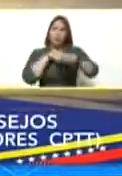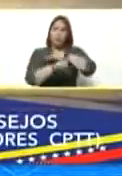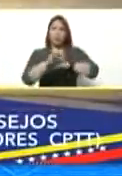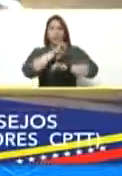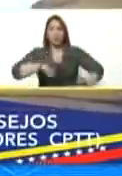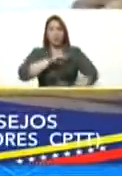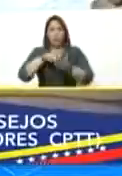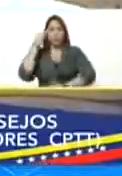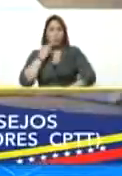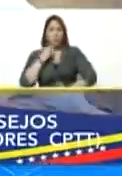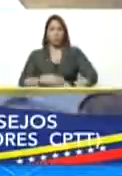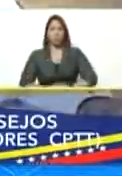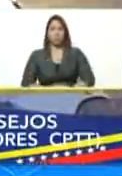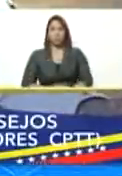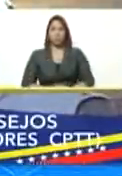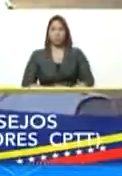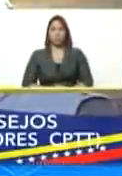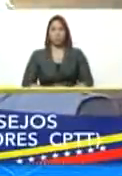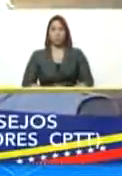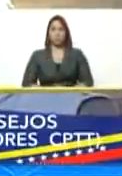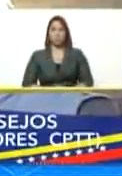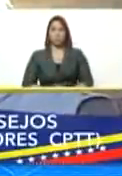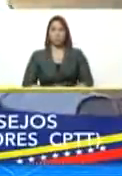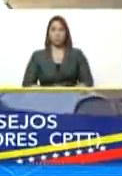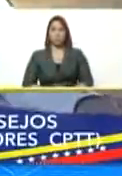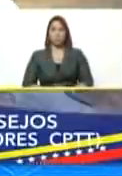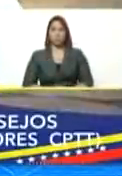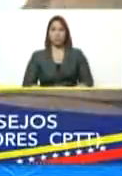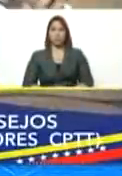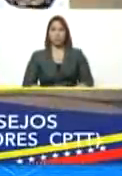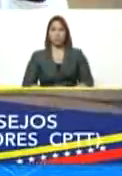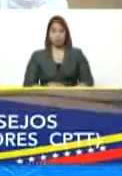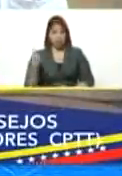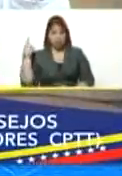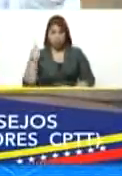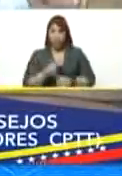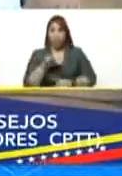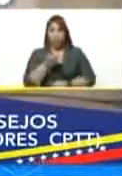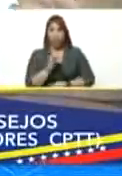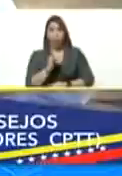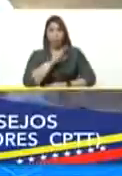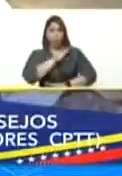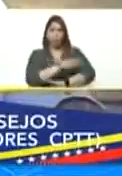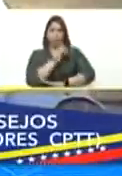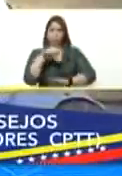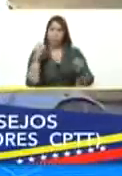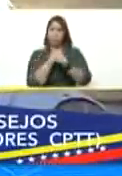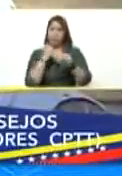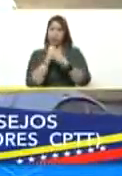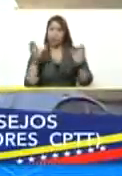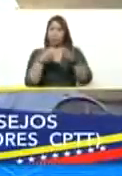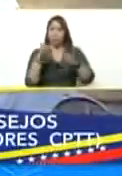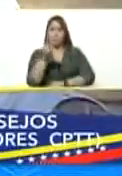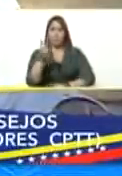Fuerza Armada Nacional Bolivariana. Y ahí tiene que estar la fortaleza de la clase obrera